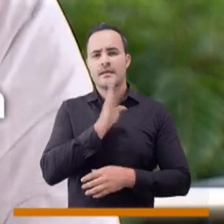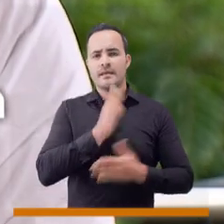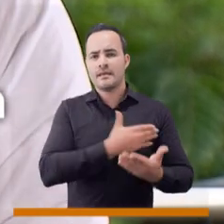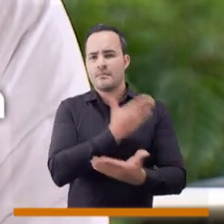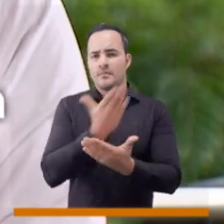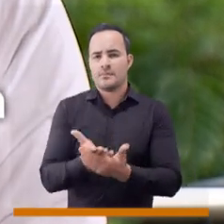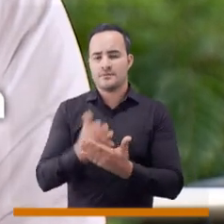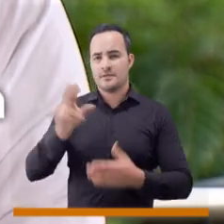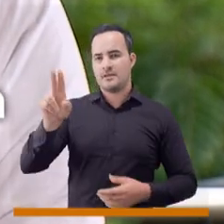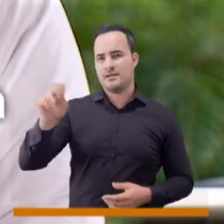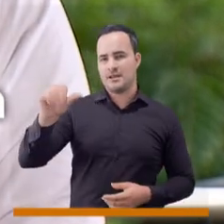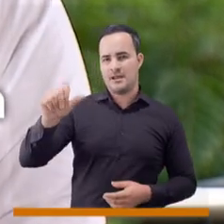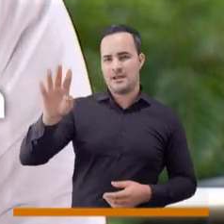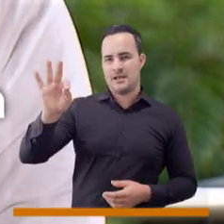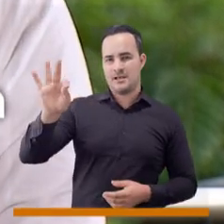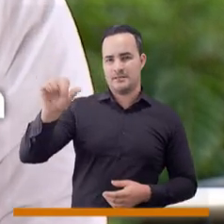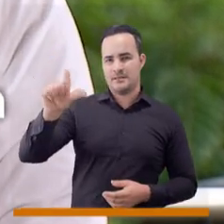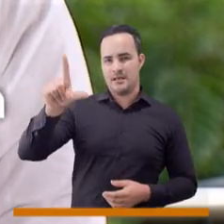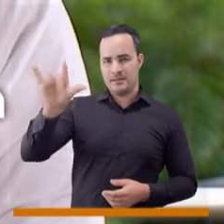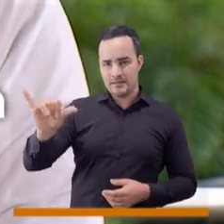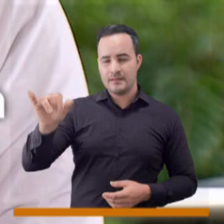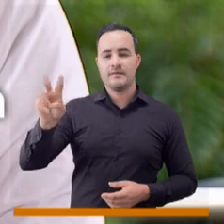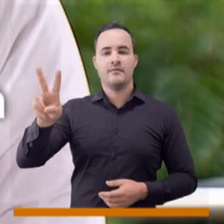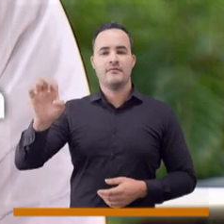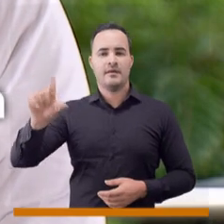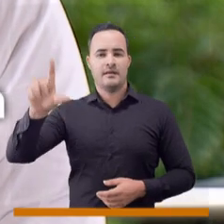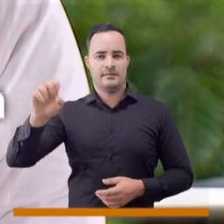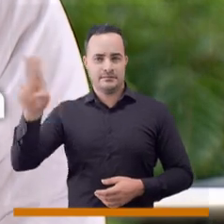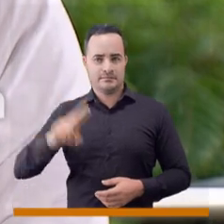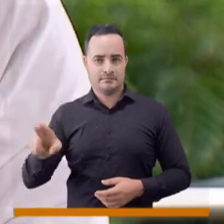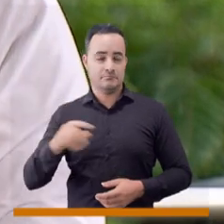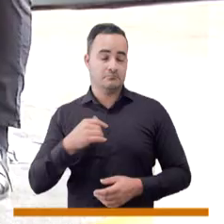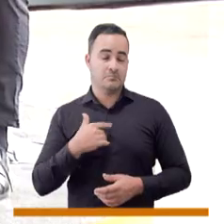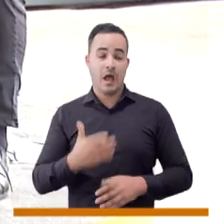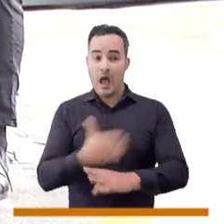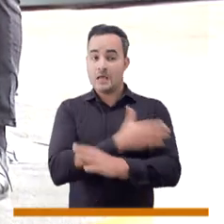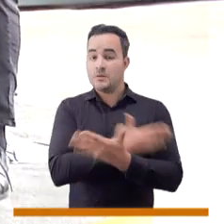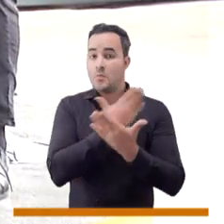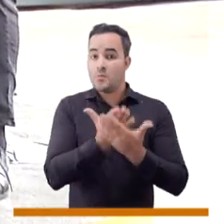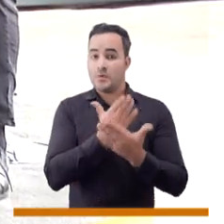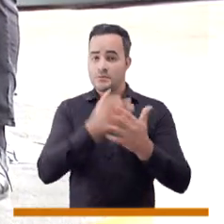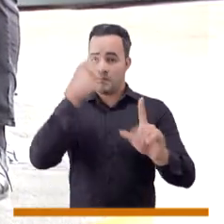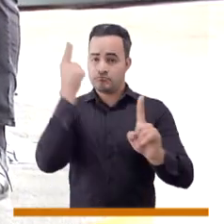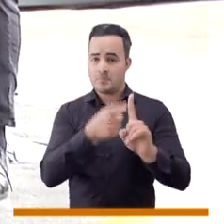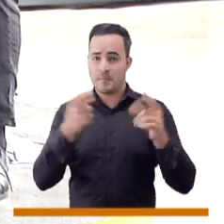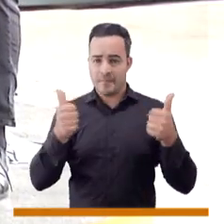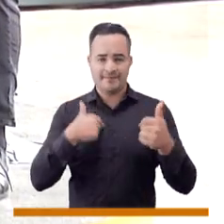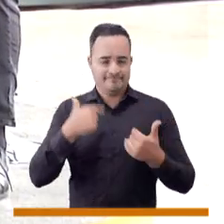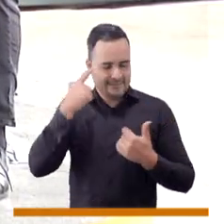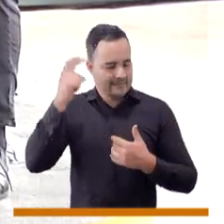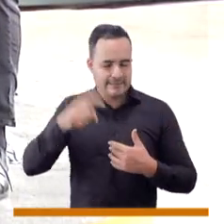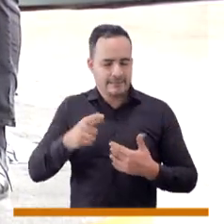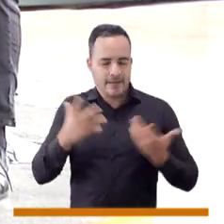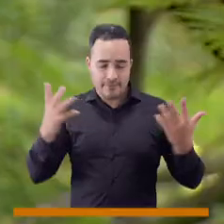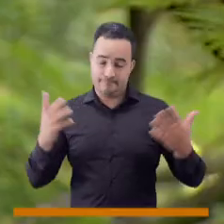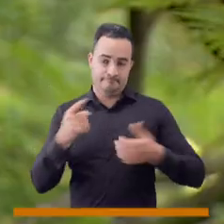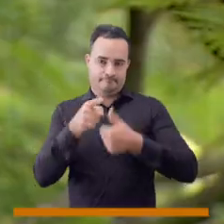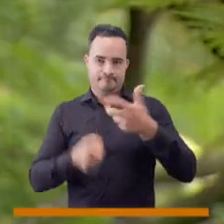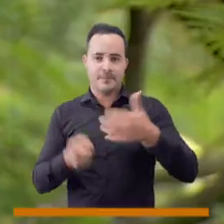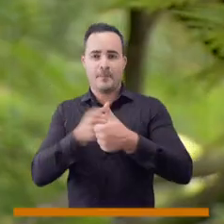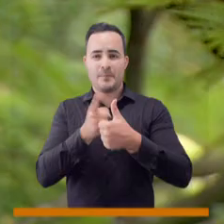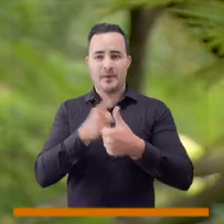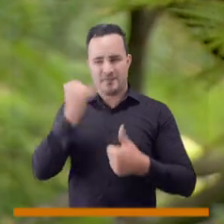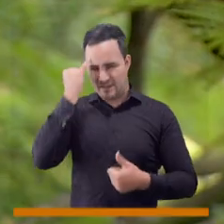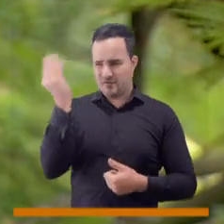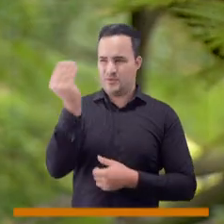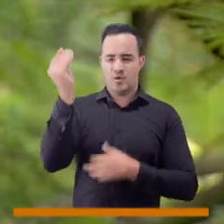que presentó la concejal Natalie Vélez, y yo creo que iba por muy buen camino. Nosotros tenemos que enfocar, primero cambiar la